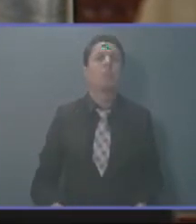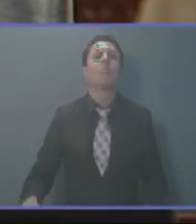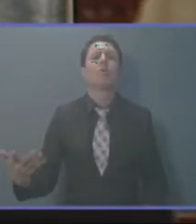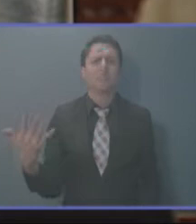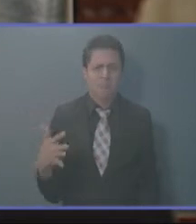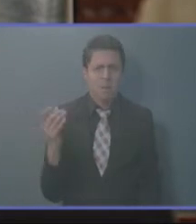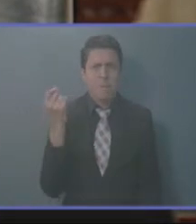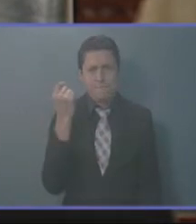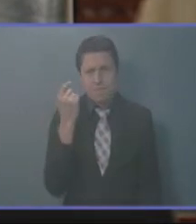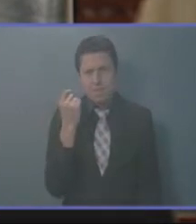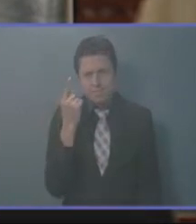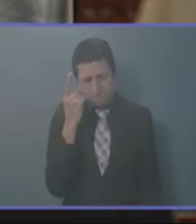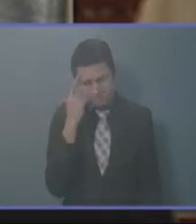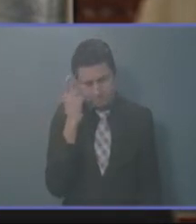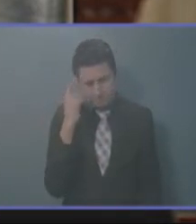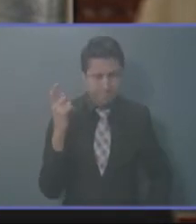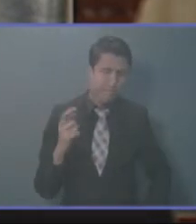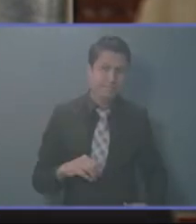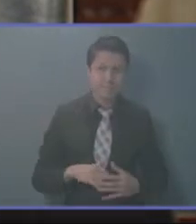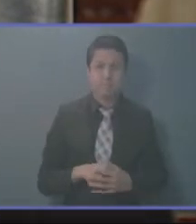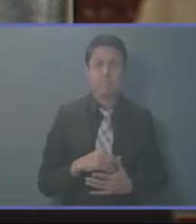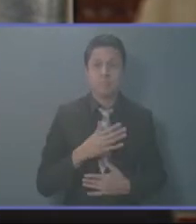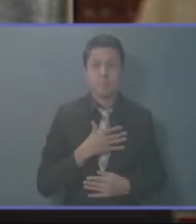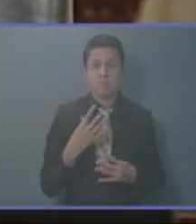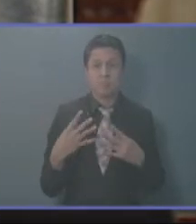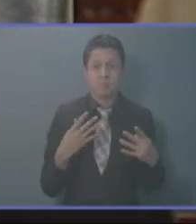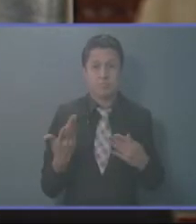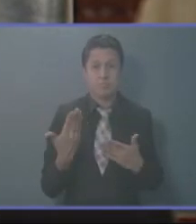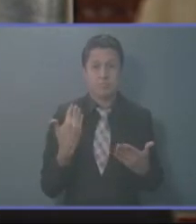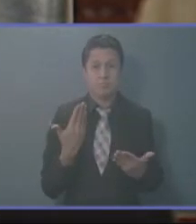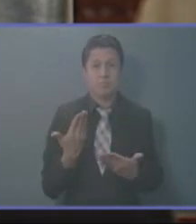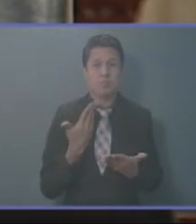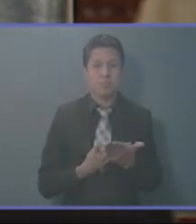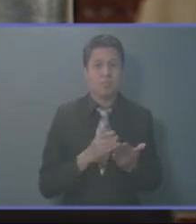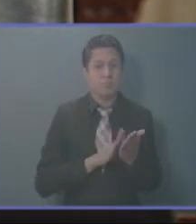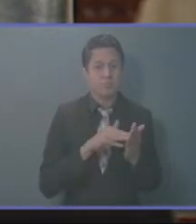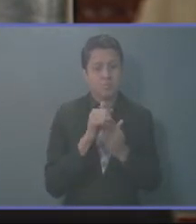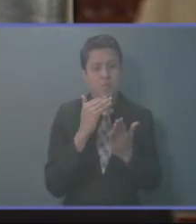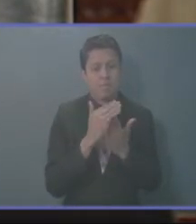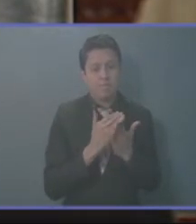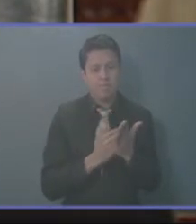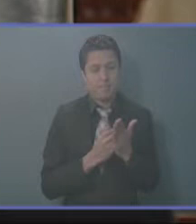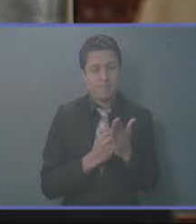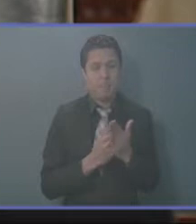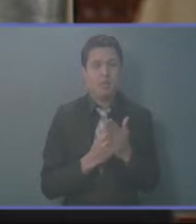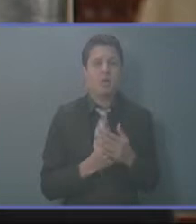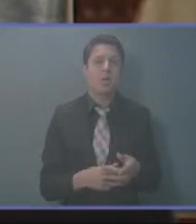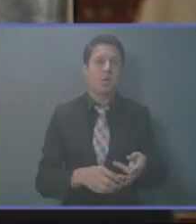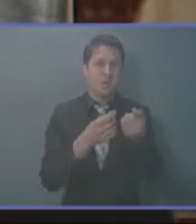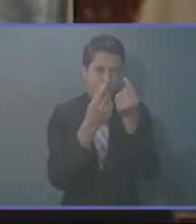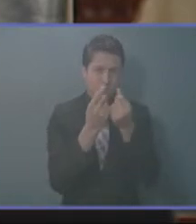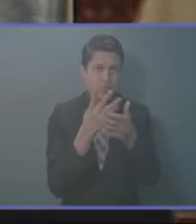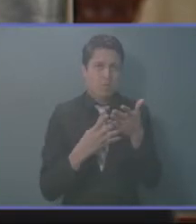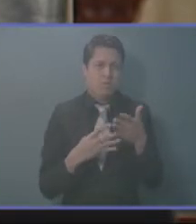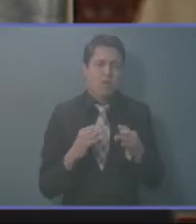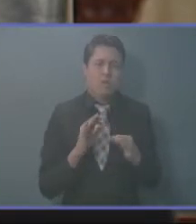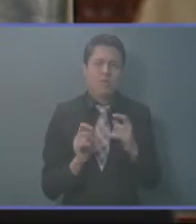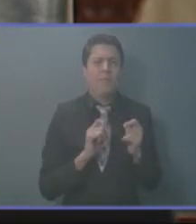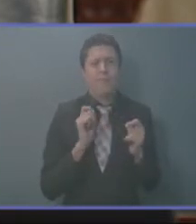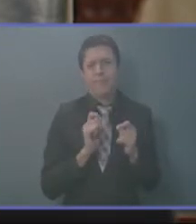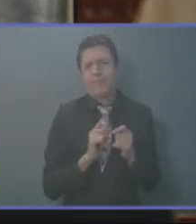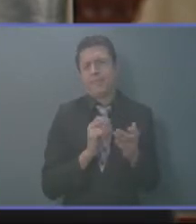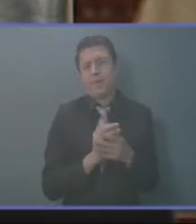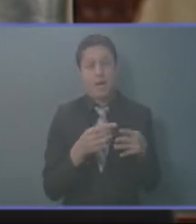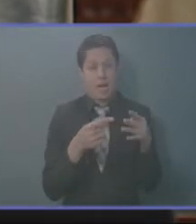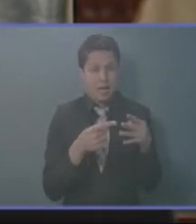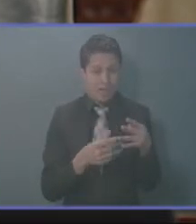por tal al órgano ejecutivo, tiene una actividad planificada del gasto público que necesita se materialice en forma precisa a través de